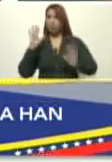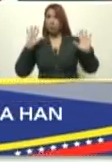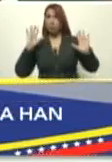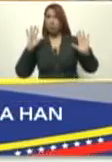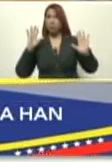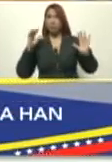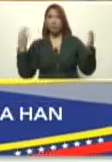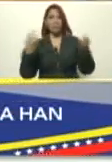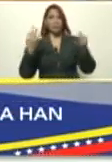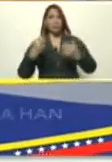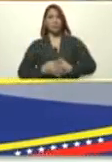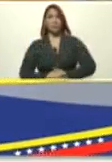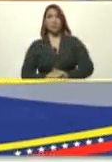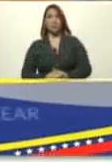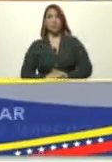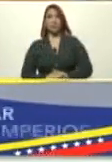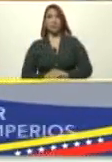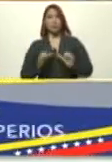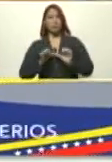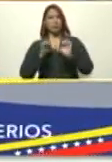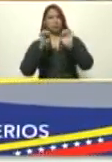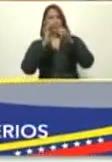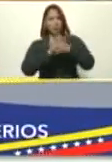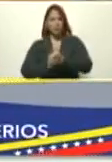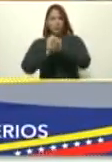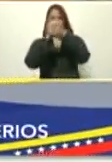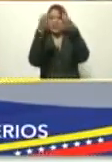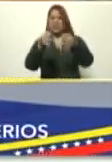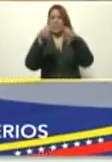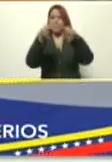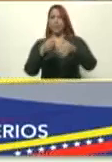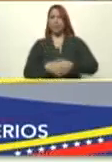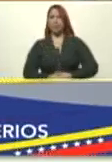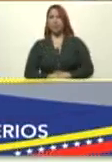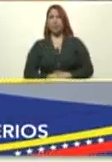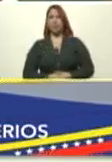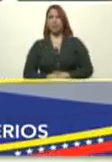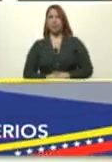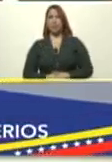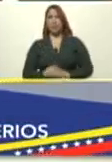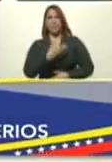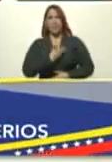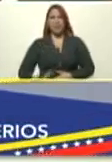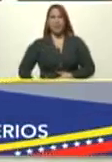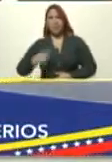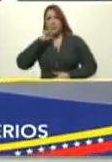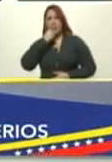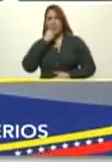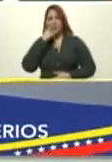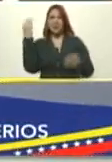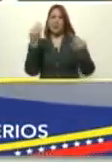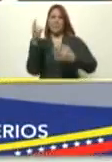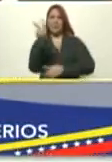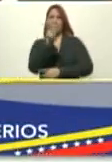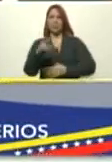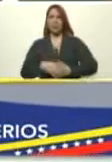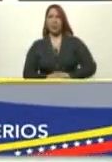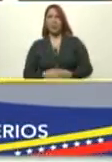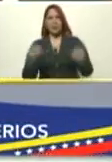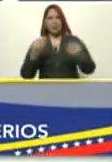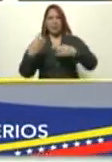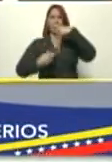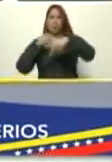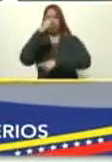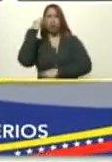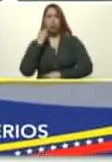Es así. Y seguirá así por siempre, con Putin y con Rusia. Siempre Venezuela. Siempre la